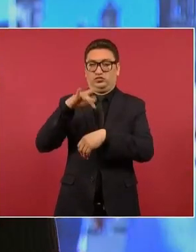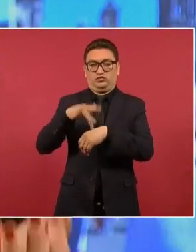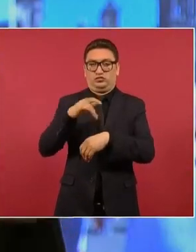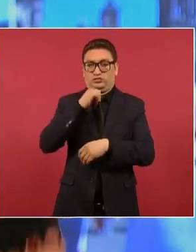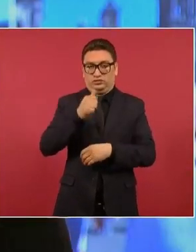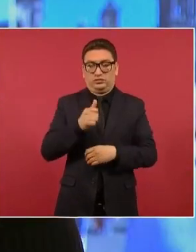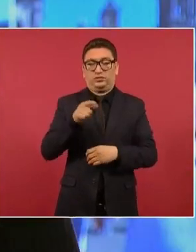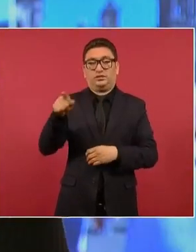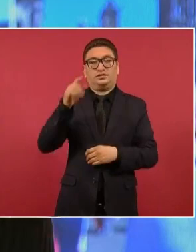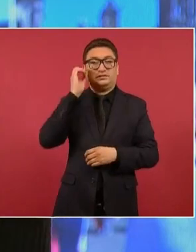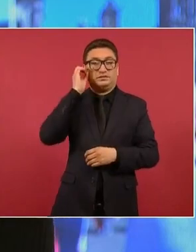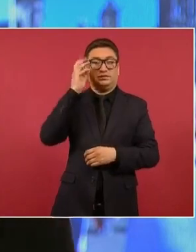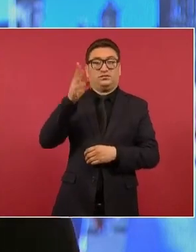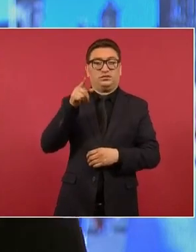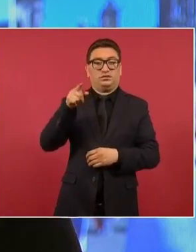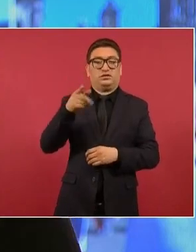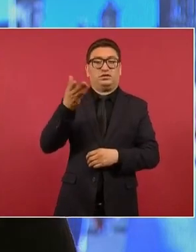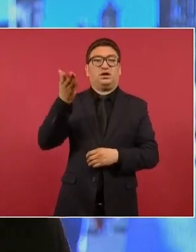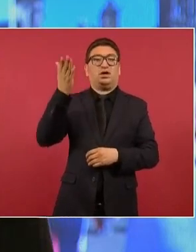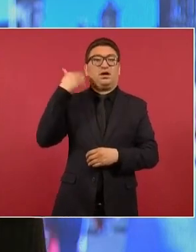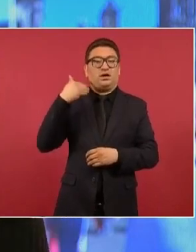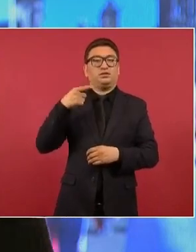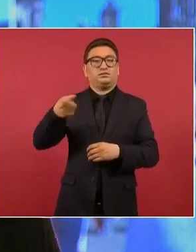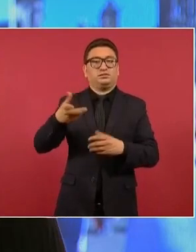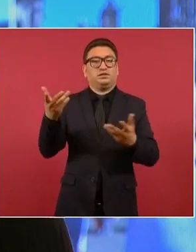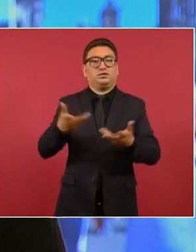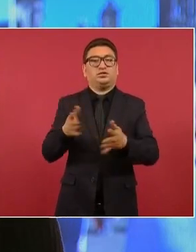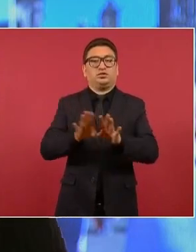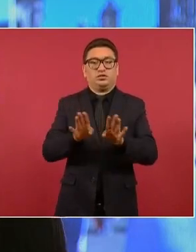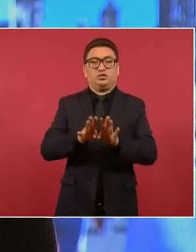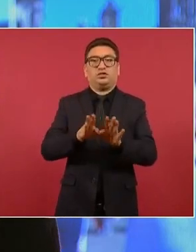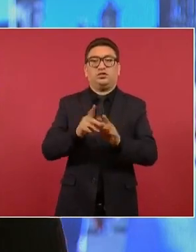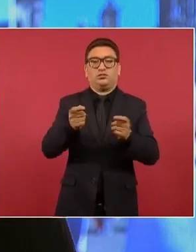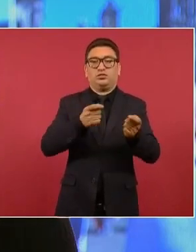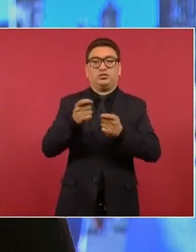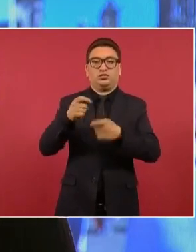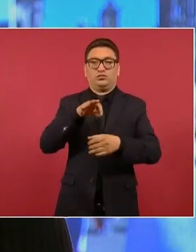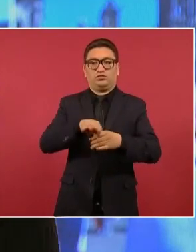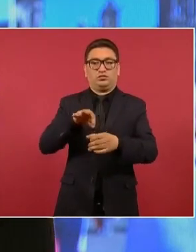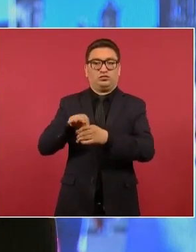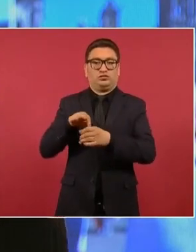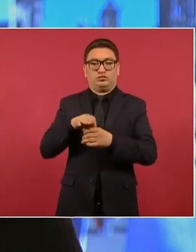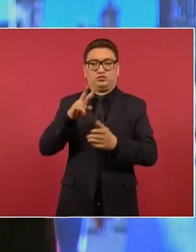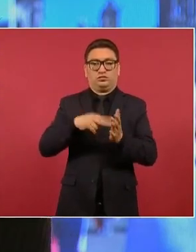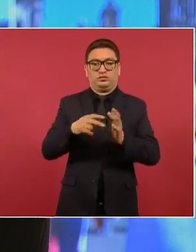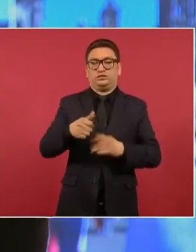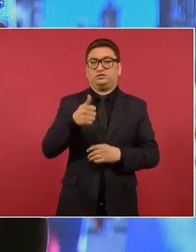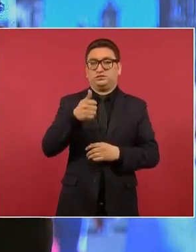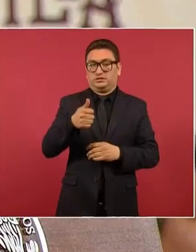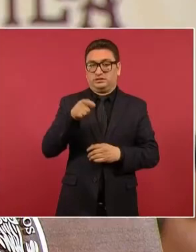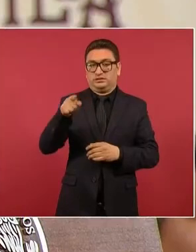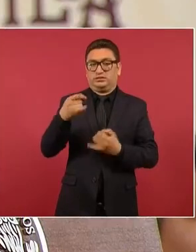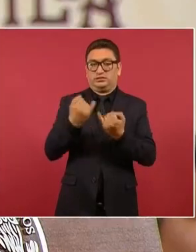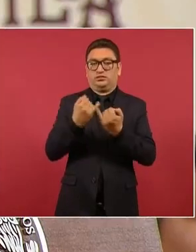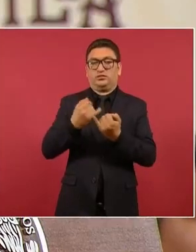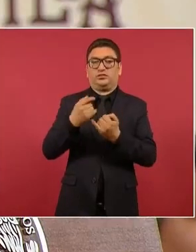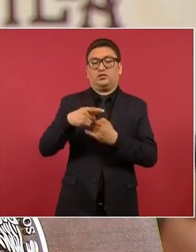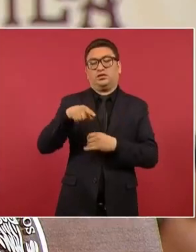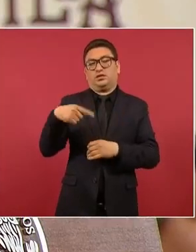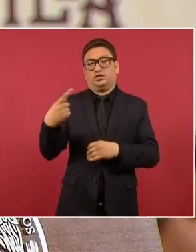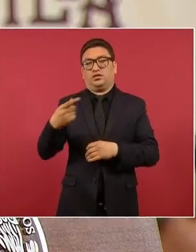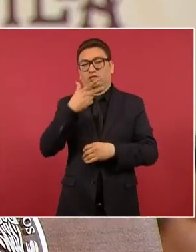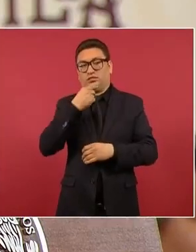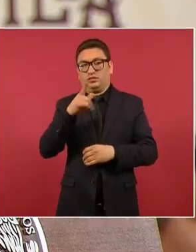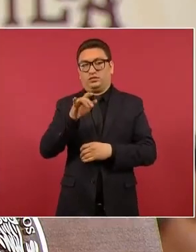si se olvidara de su papel para manipular el voto en 2006, así como su mano derecha, Luis Carlos